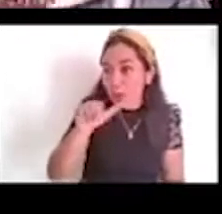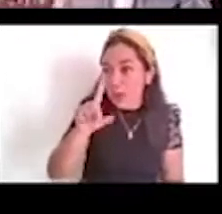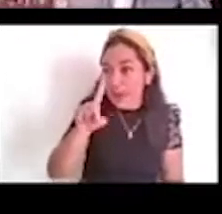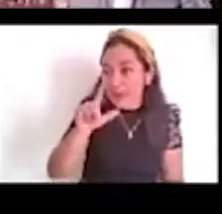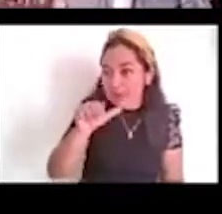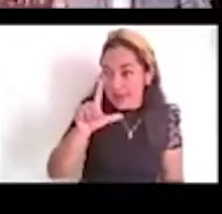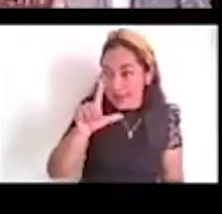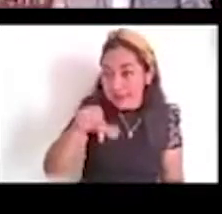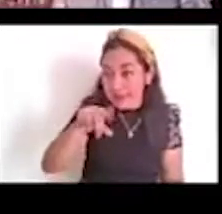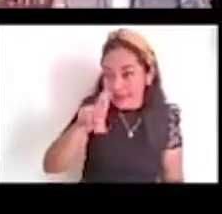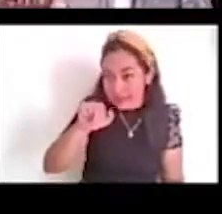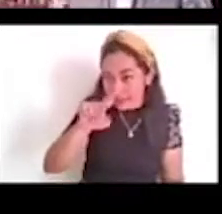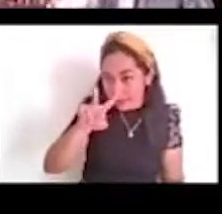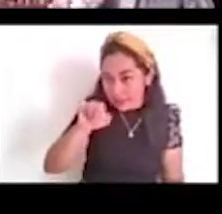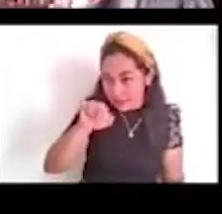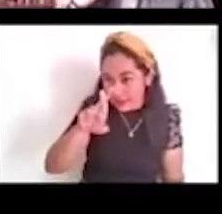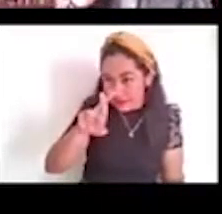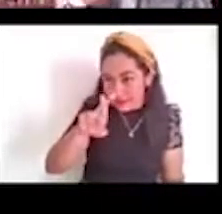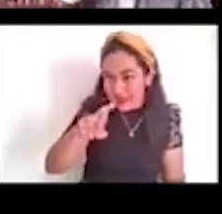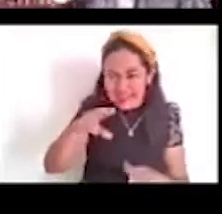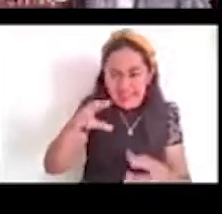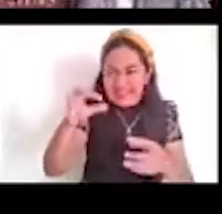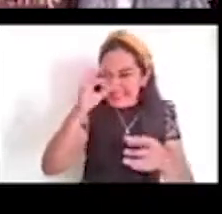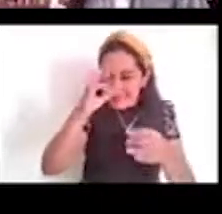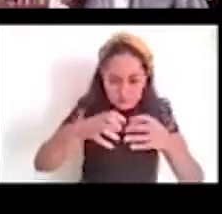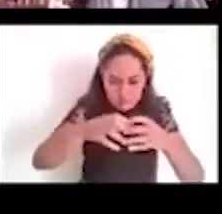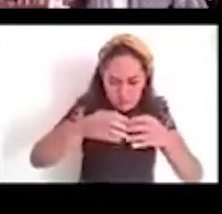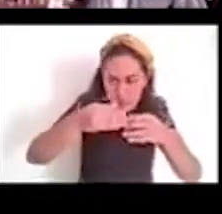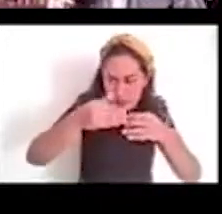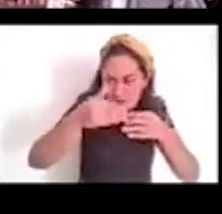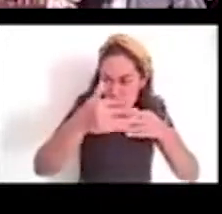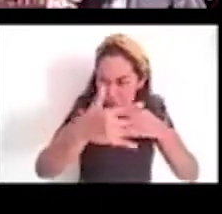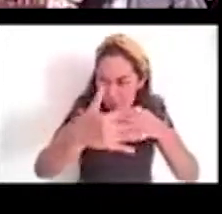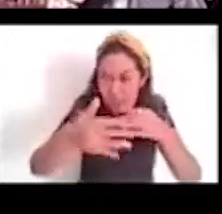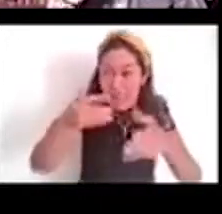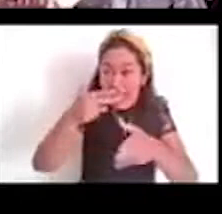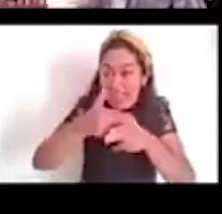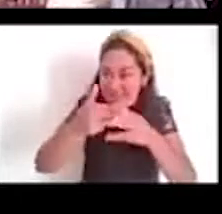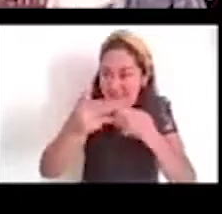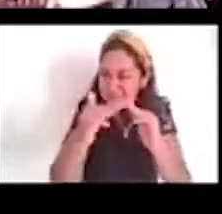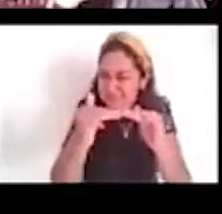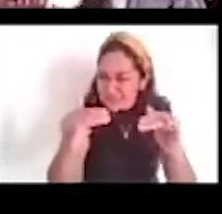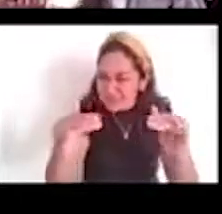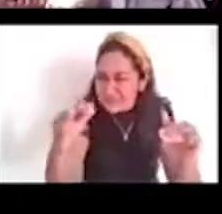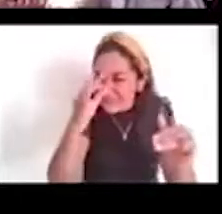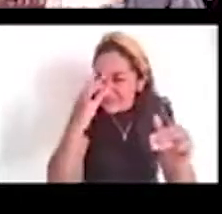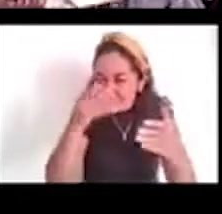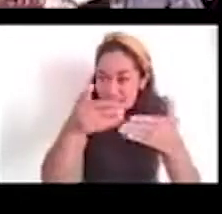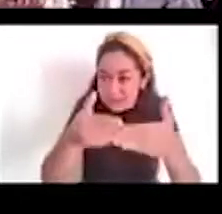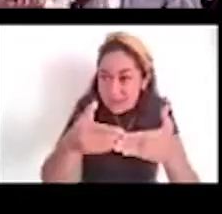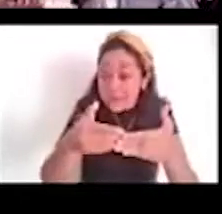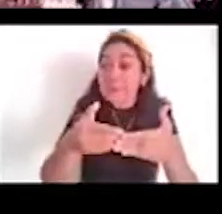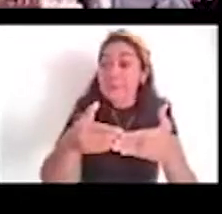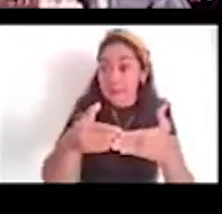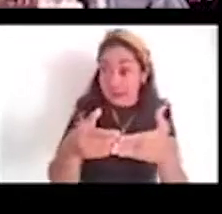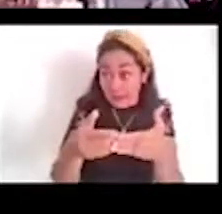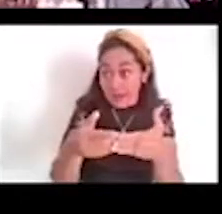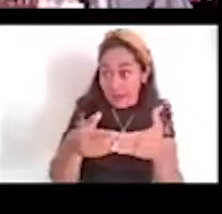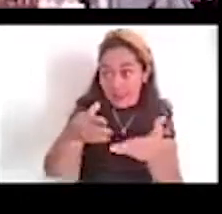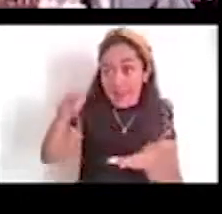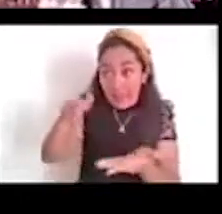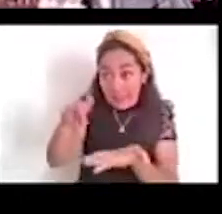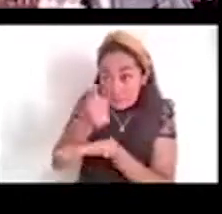hasta la costa del Mediterráneo. De tal manera que muchas de las referencias que se hacen sobre la